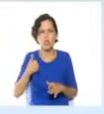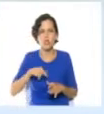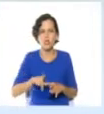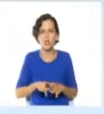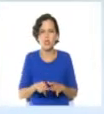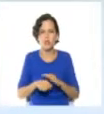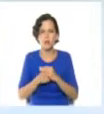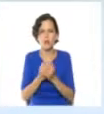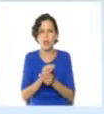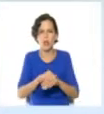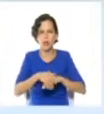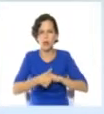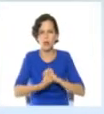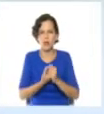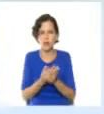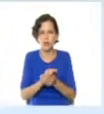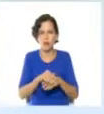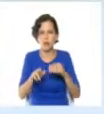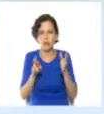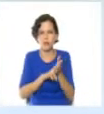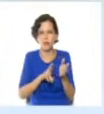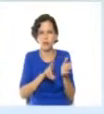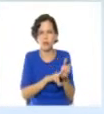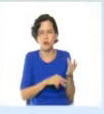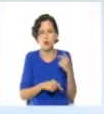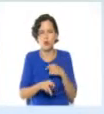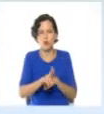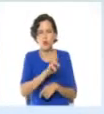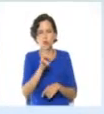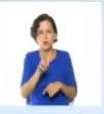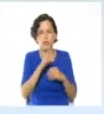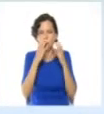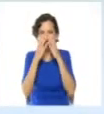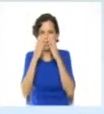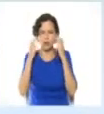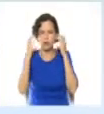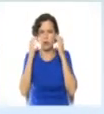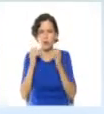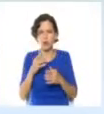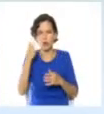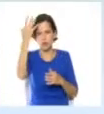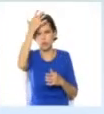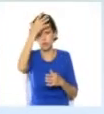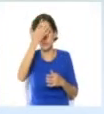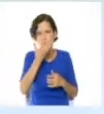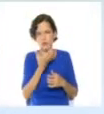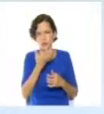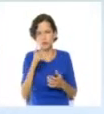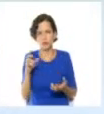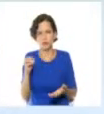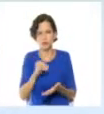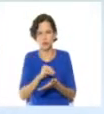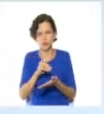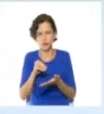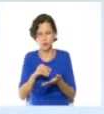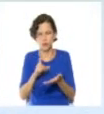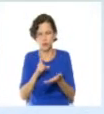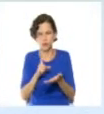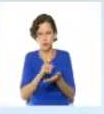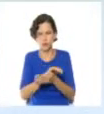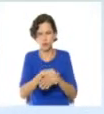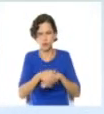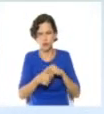debemos lavarnos las manos, utilizar el tapaboca o la mascarilla, el gel y guardar